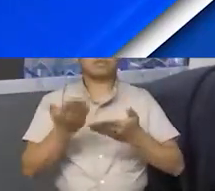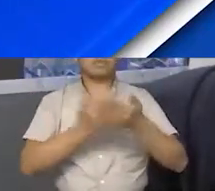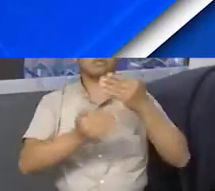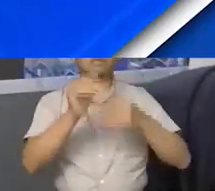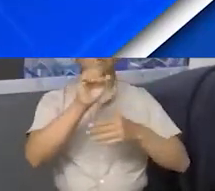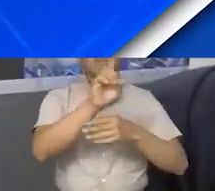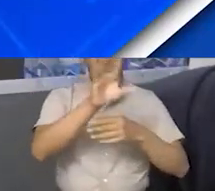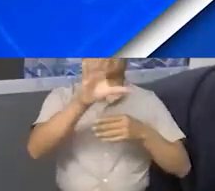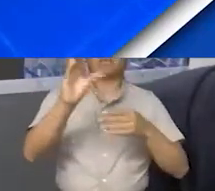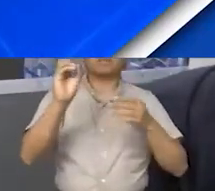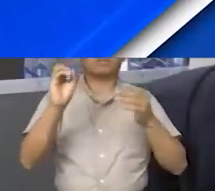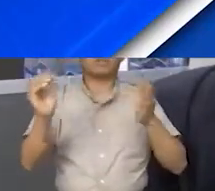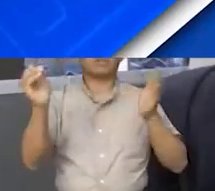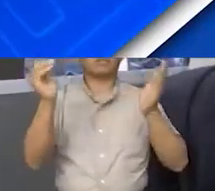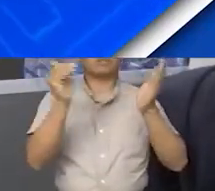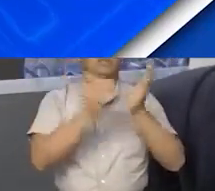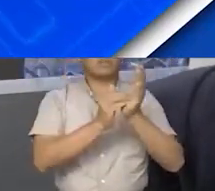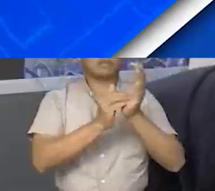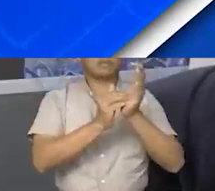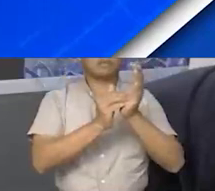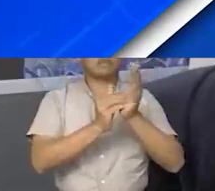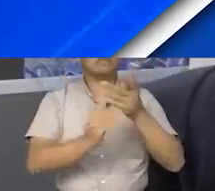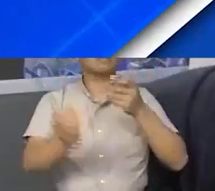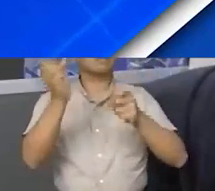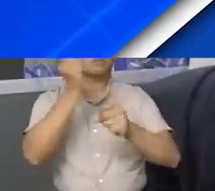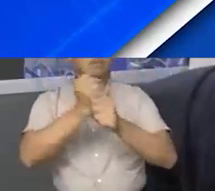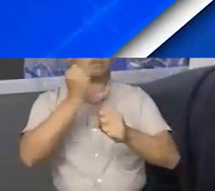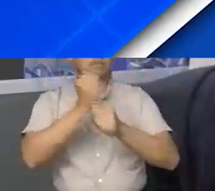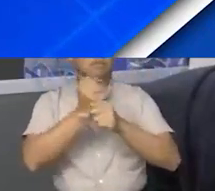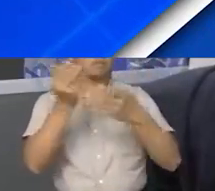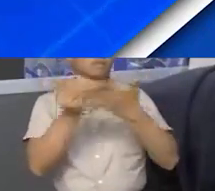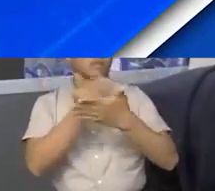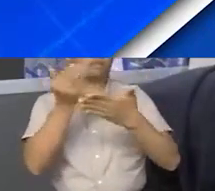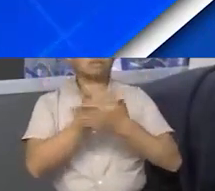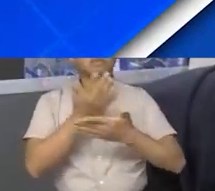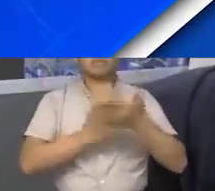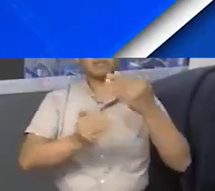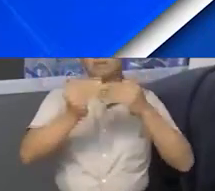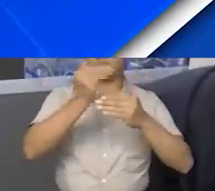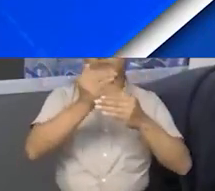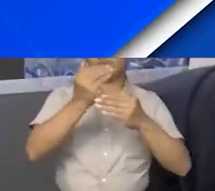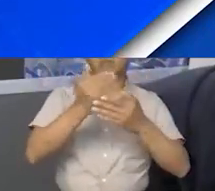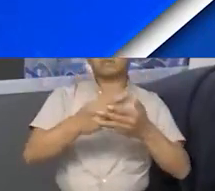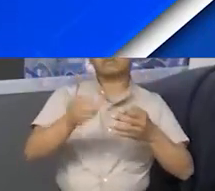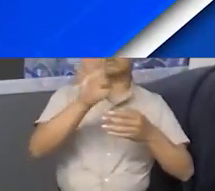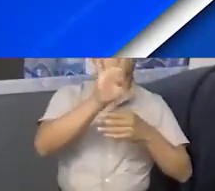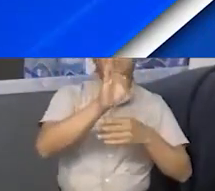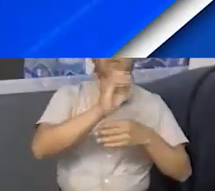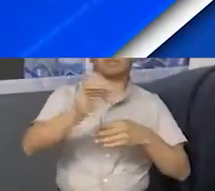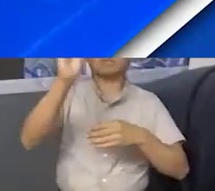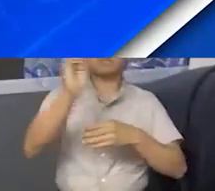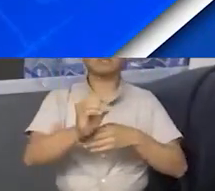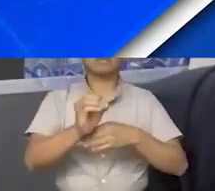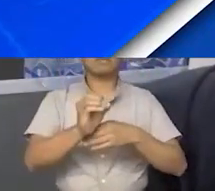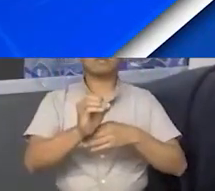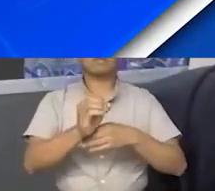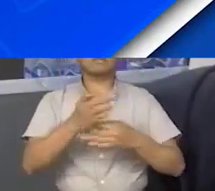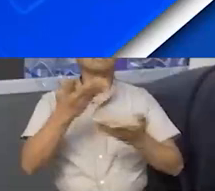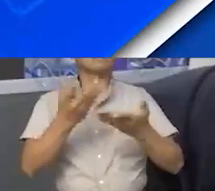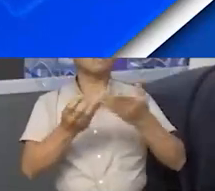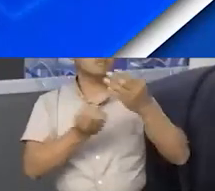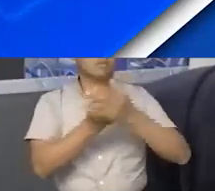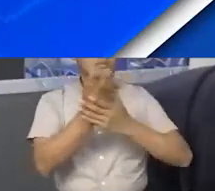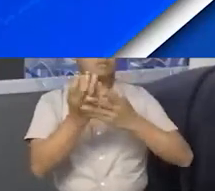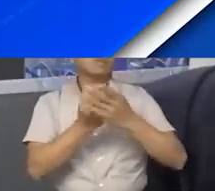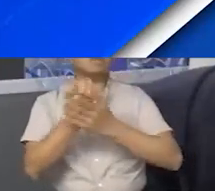150.000 empleos directos e indirectos, lo que genera más del 4% del